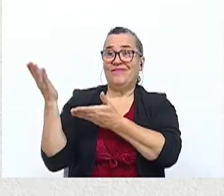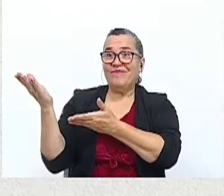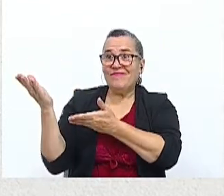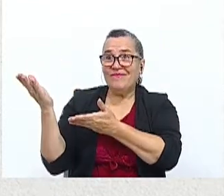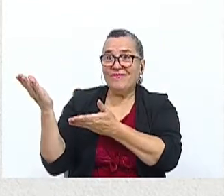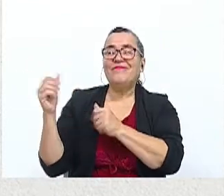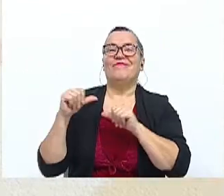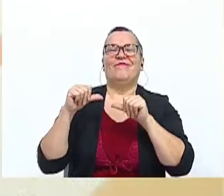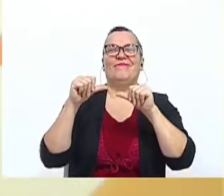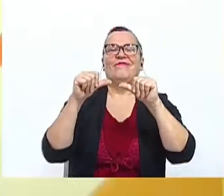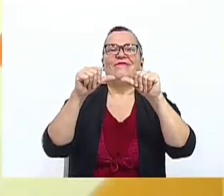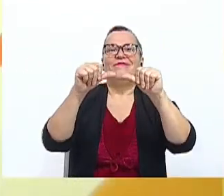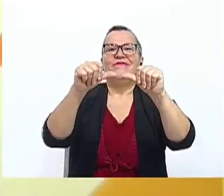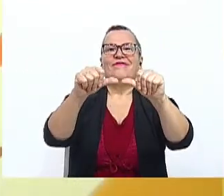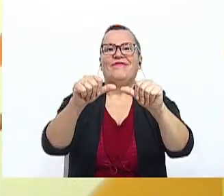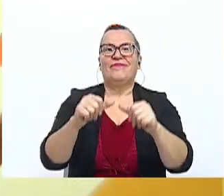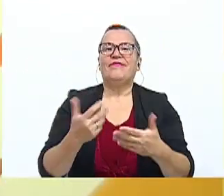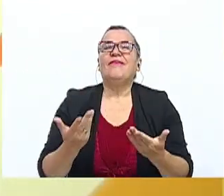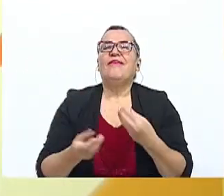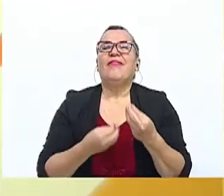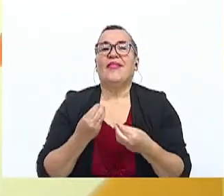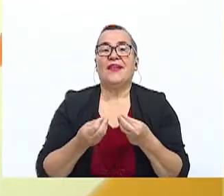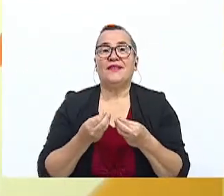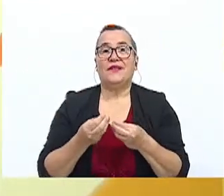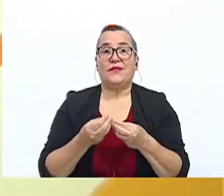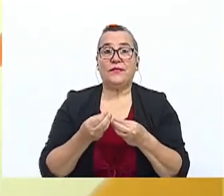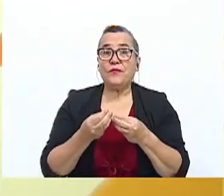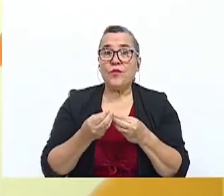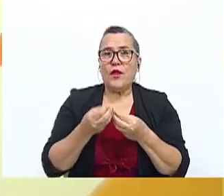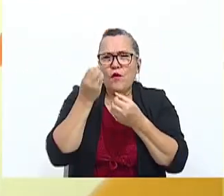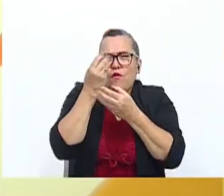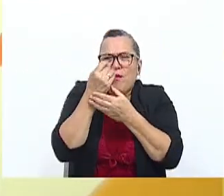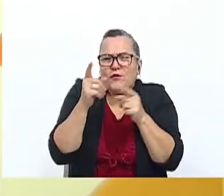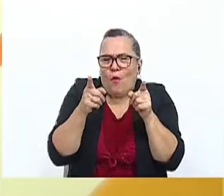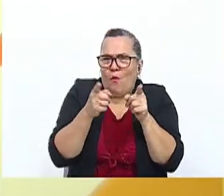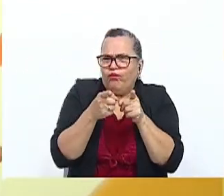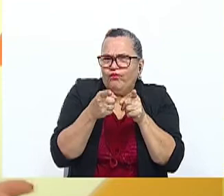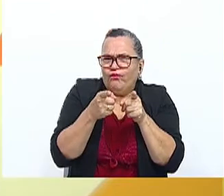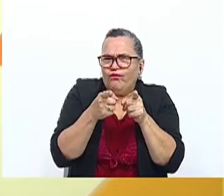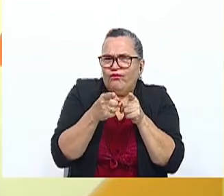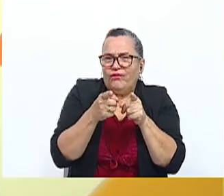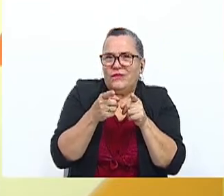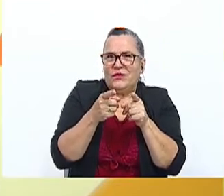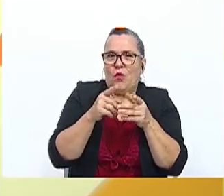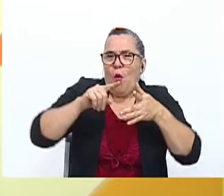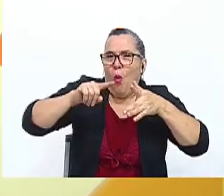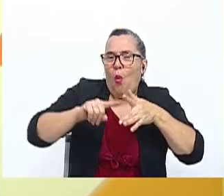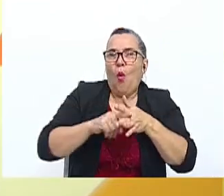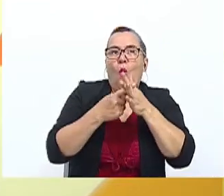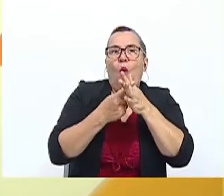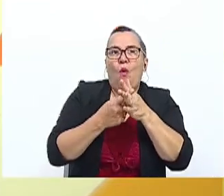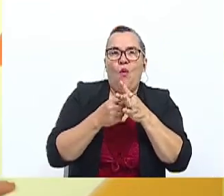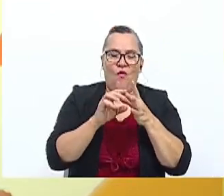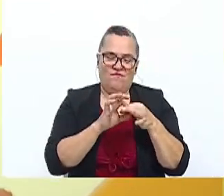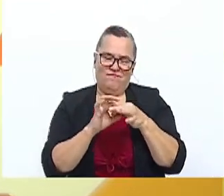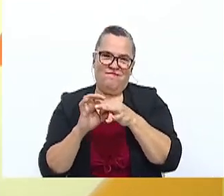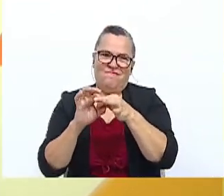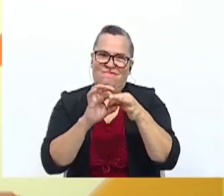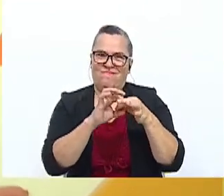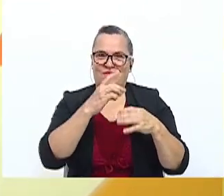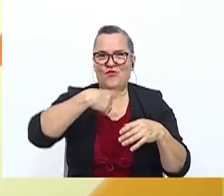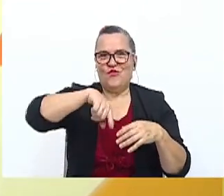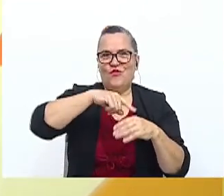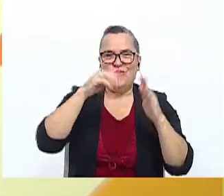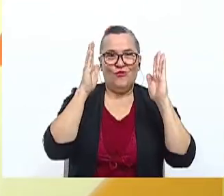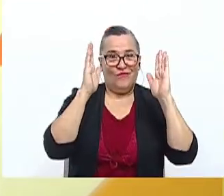a continuar con una cápsula que nos va a hacer como una introducción sobre lo que vamos a estar